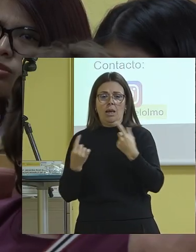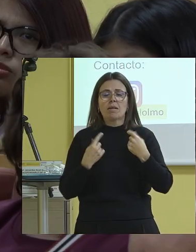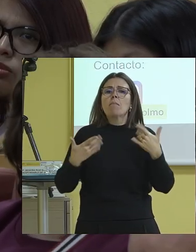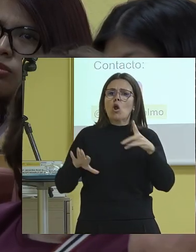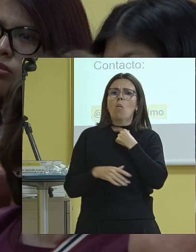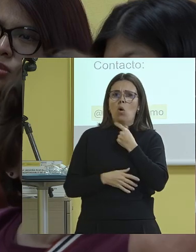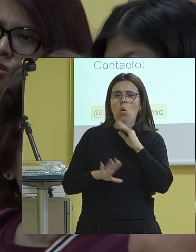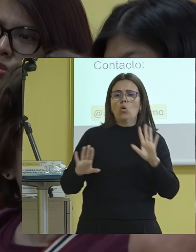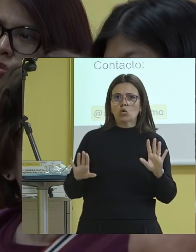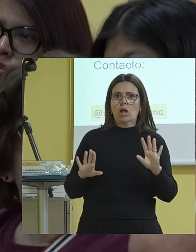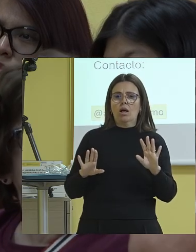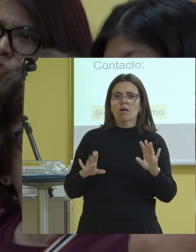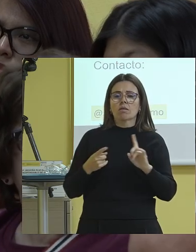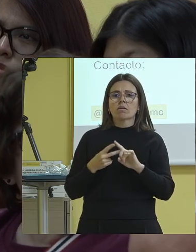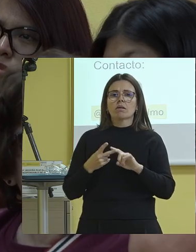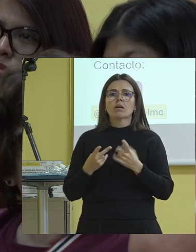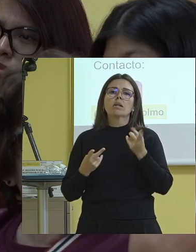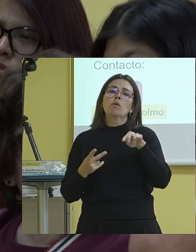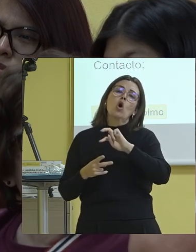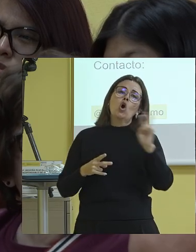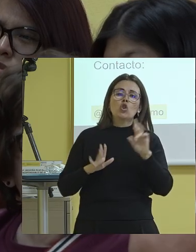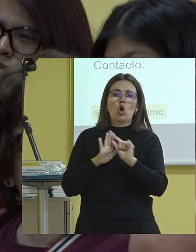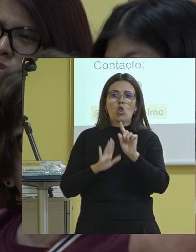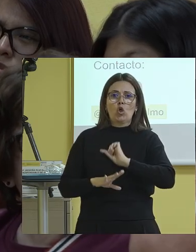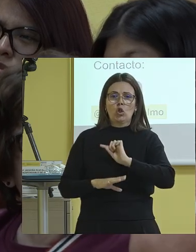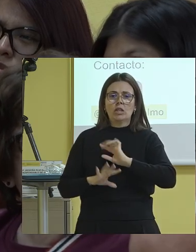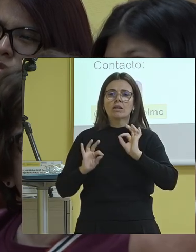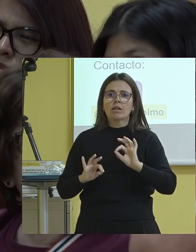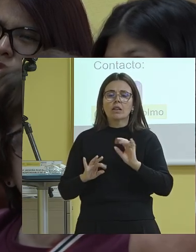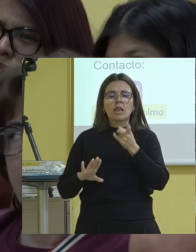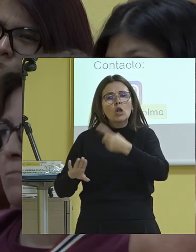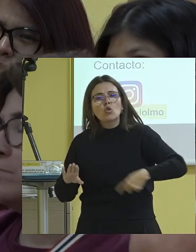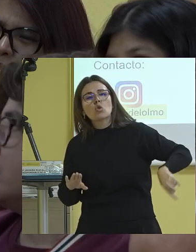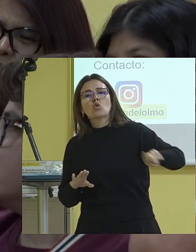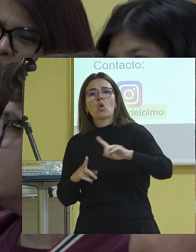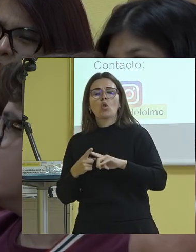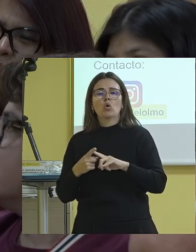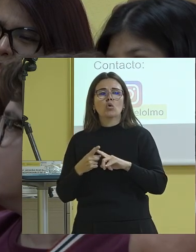gusta. Y luego también un código deontológico de todos esos